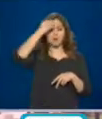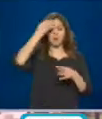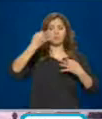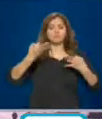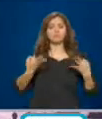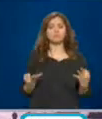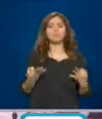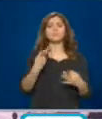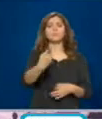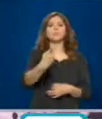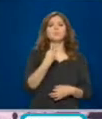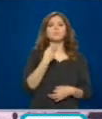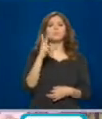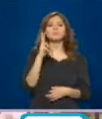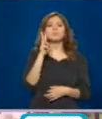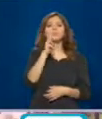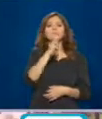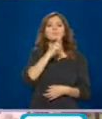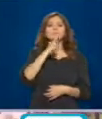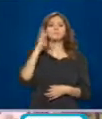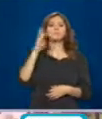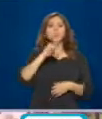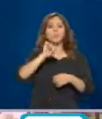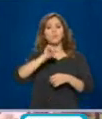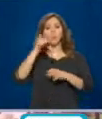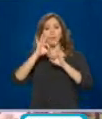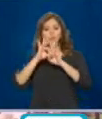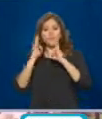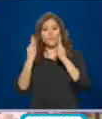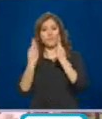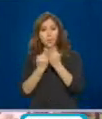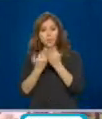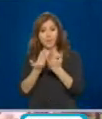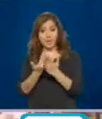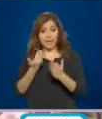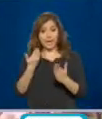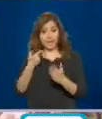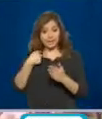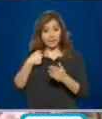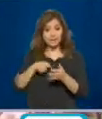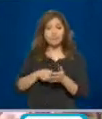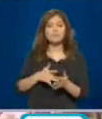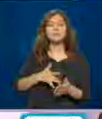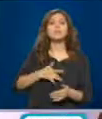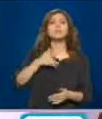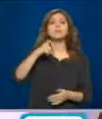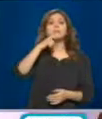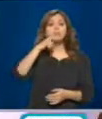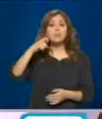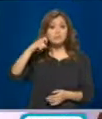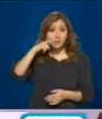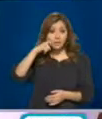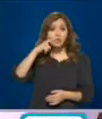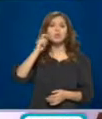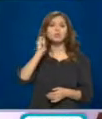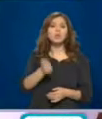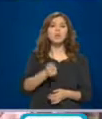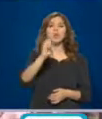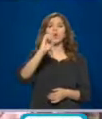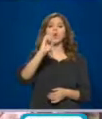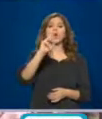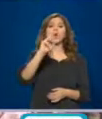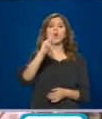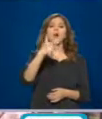juntos, a tener otro tipo de experiencias sensoriales previo al coito, nos pueden ayudar muchísimo a que nuestros orgasmos sean